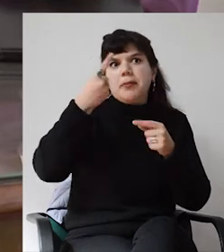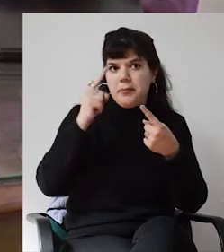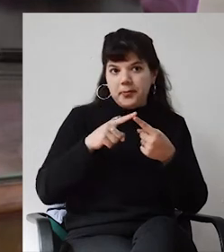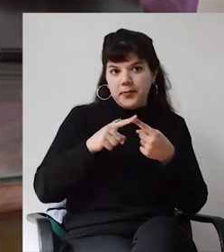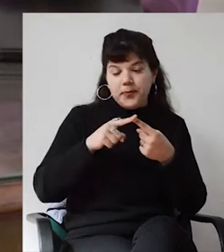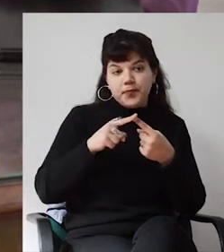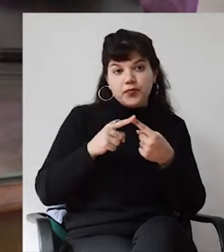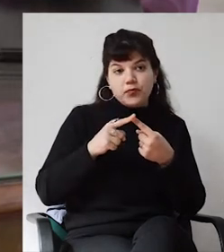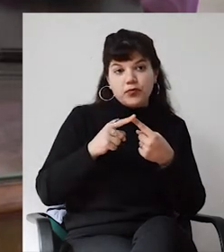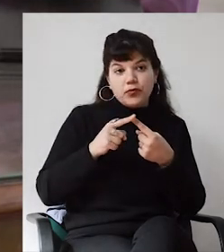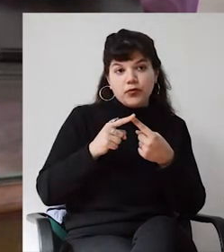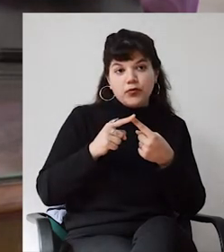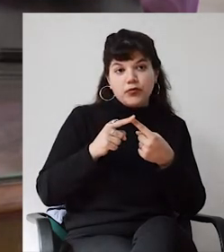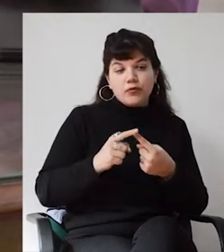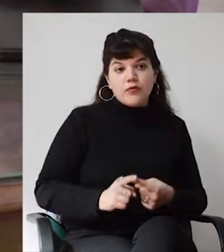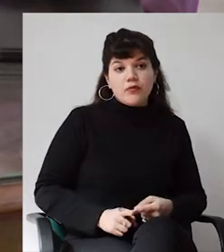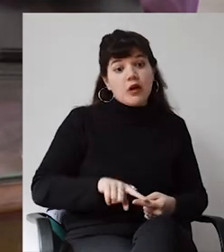Ese es un primer punto.